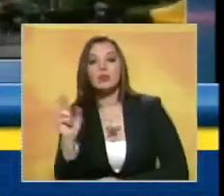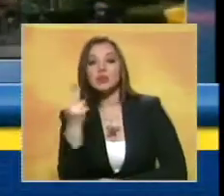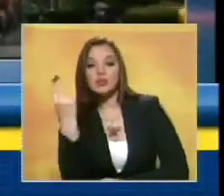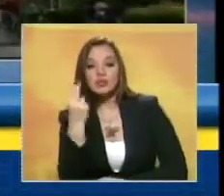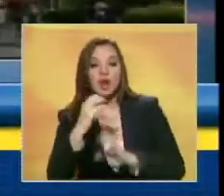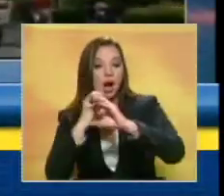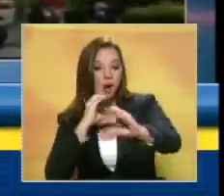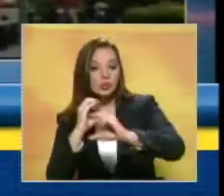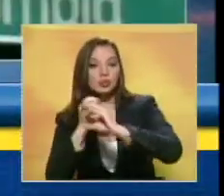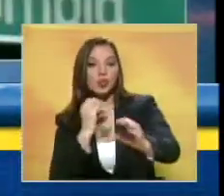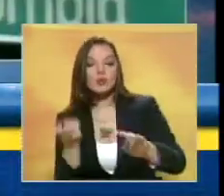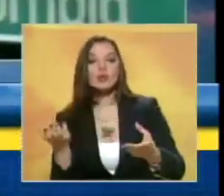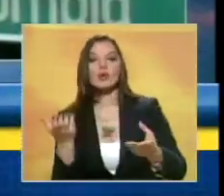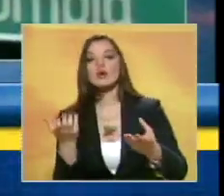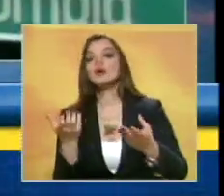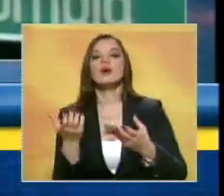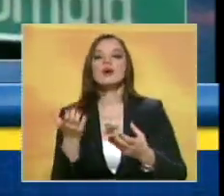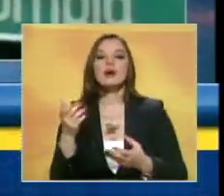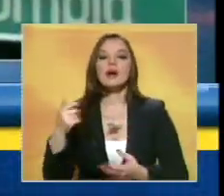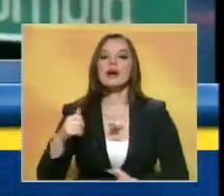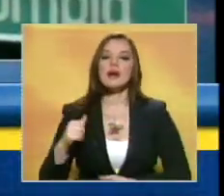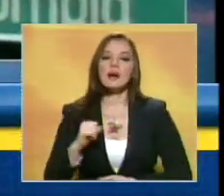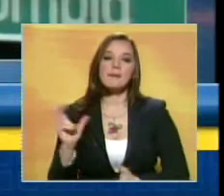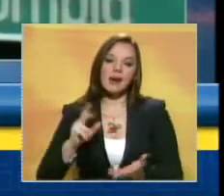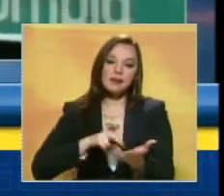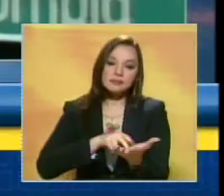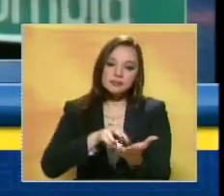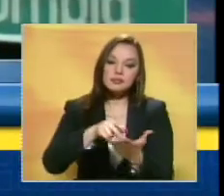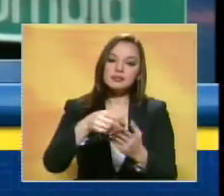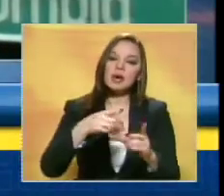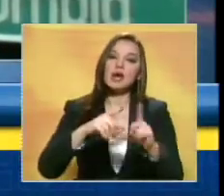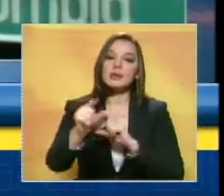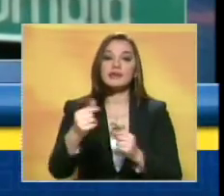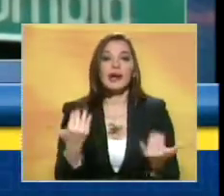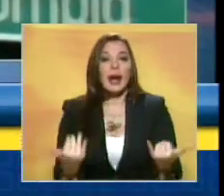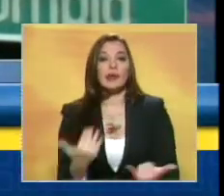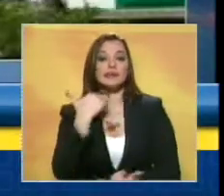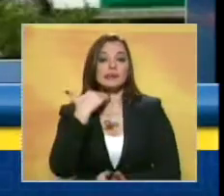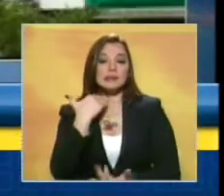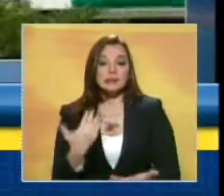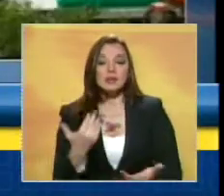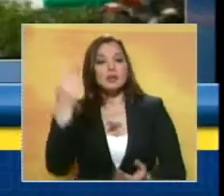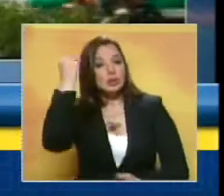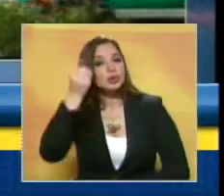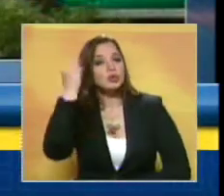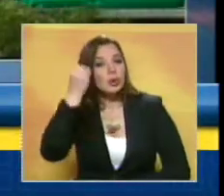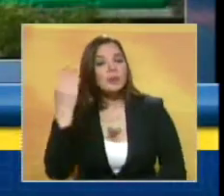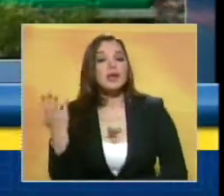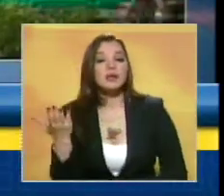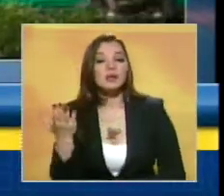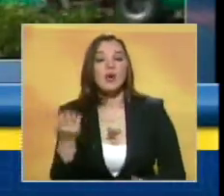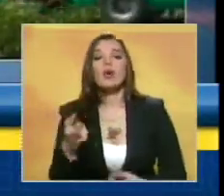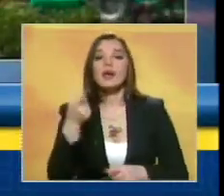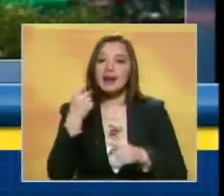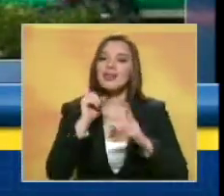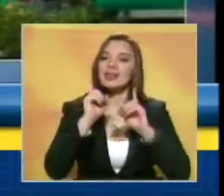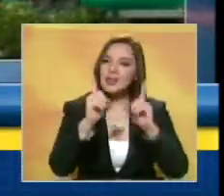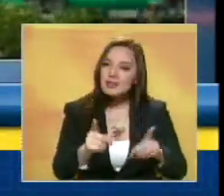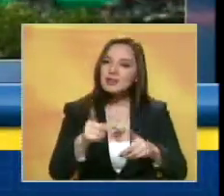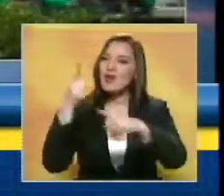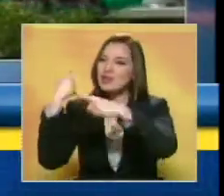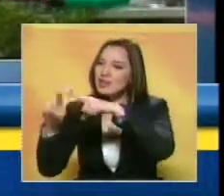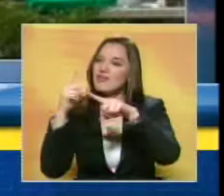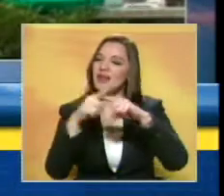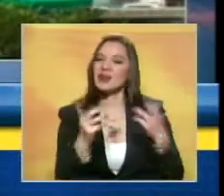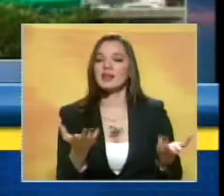de los buses, el que trae transporte personal para poderse desplazar, se va a ver afectado. Yo creo que hay mecanismos mucho más importantes y además con un